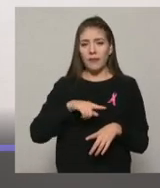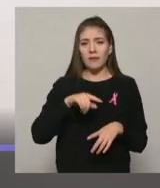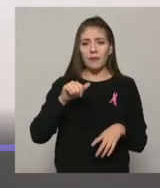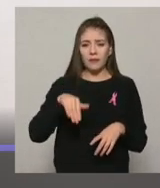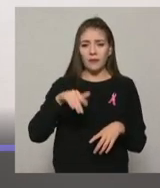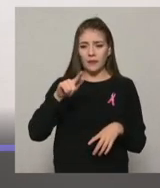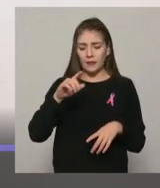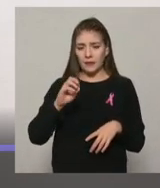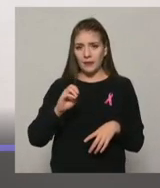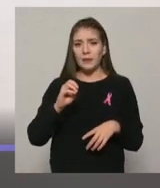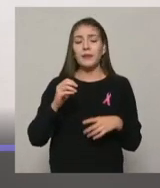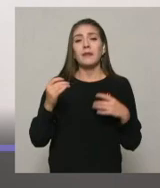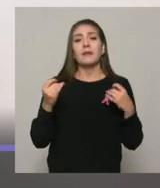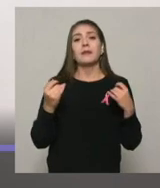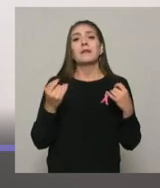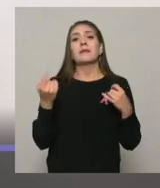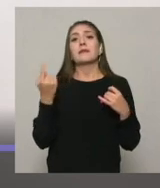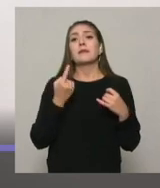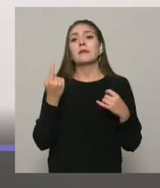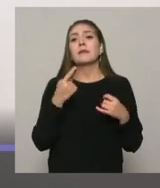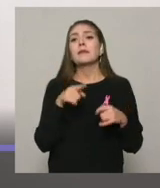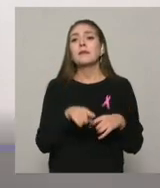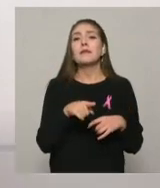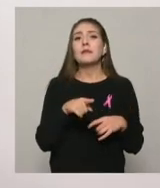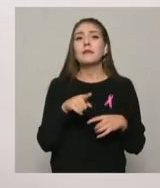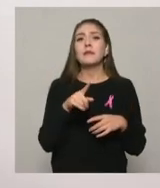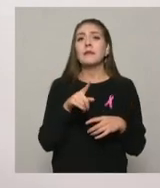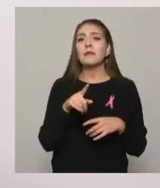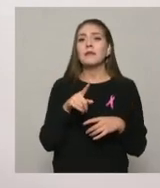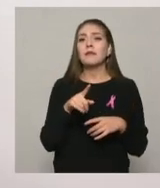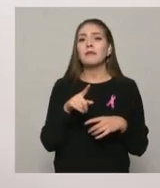igual que el de la República, es que vamos a vivir